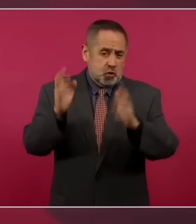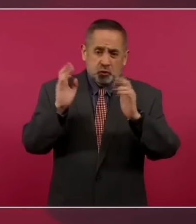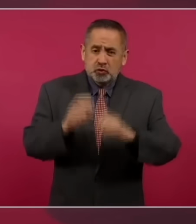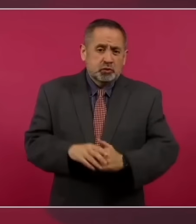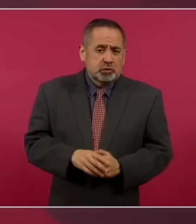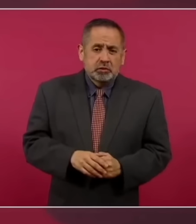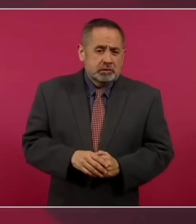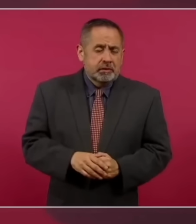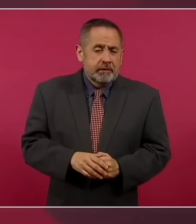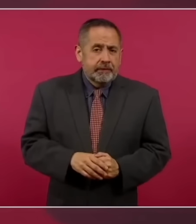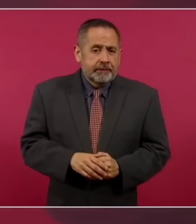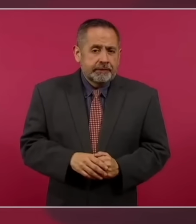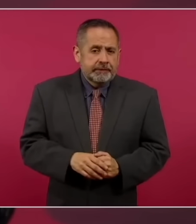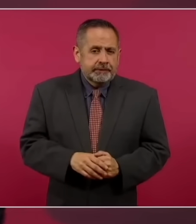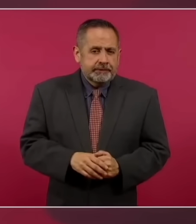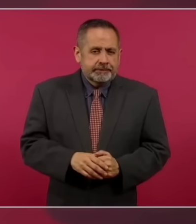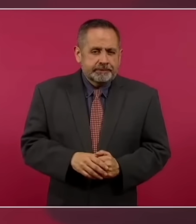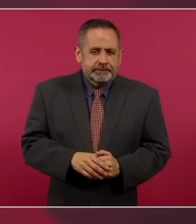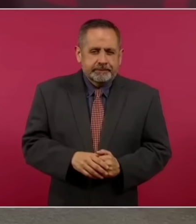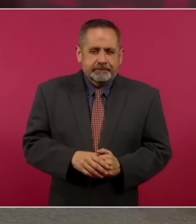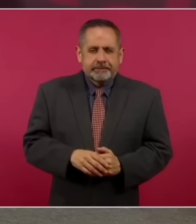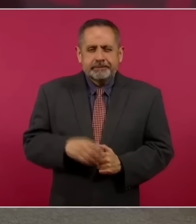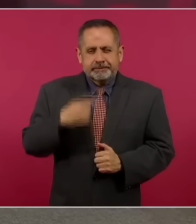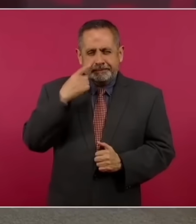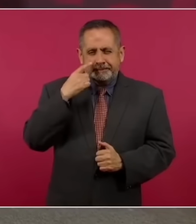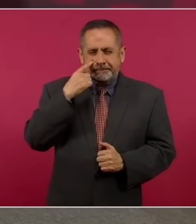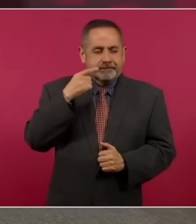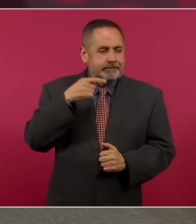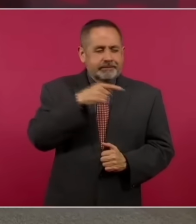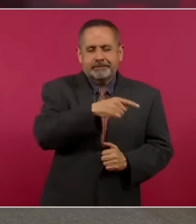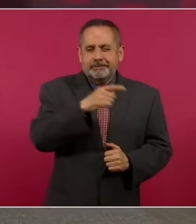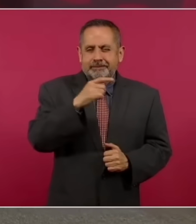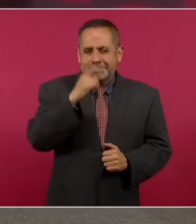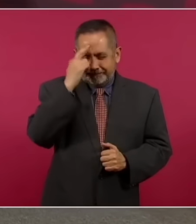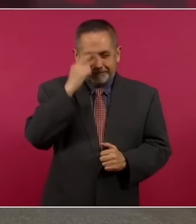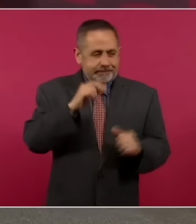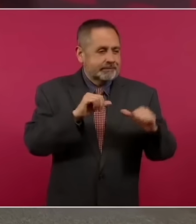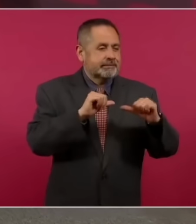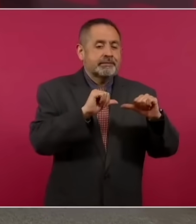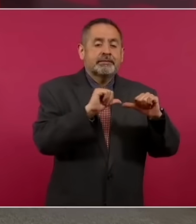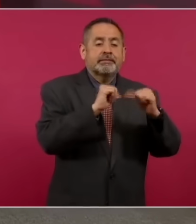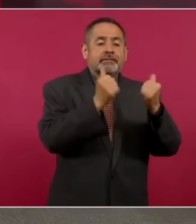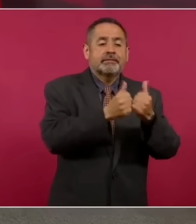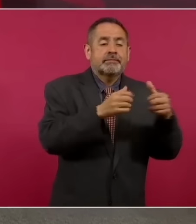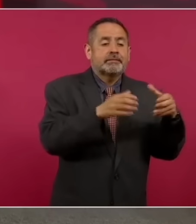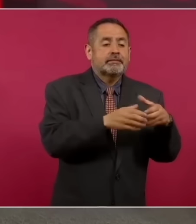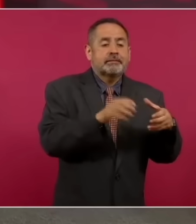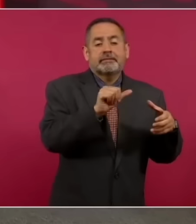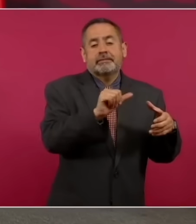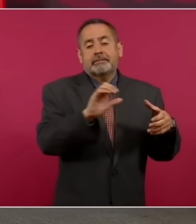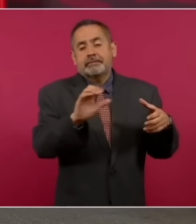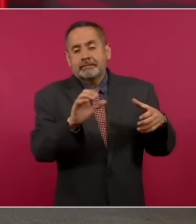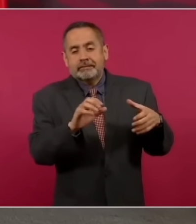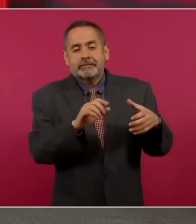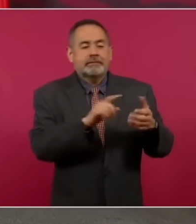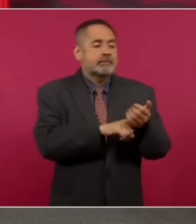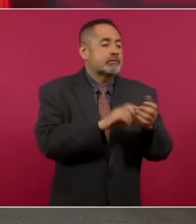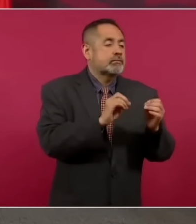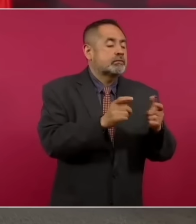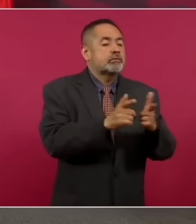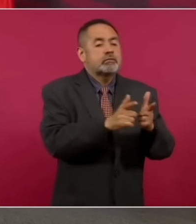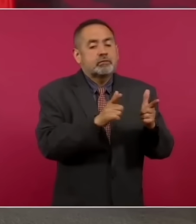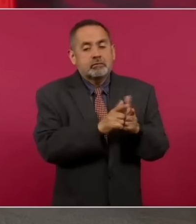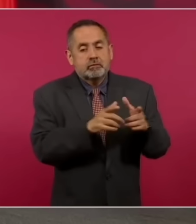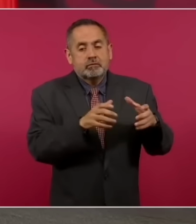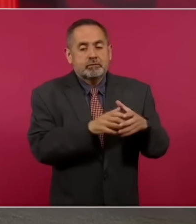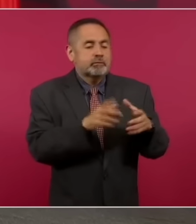como las organizaciones de la llamada sociedad civil o los grupos